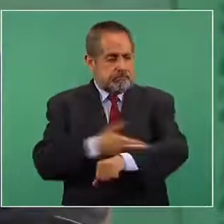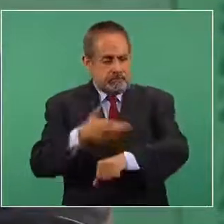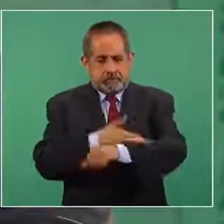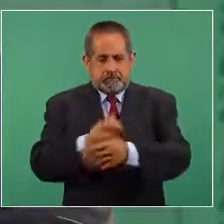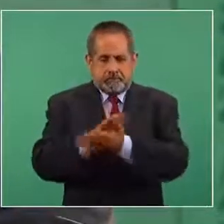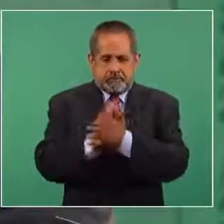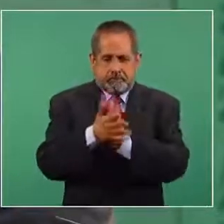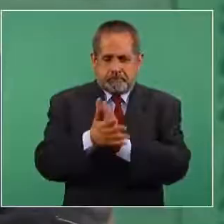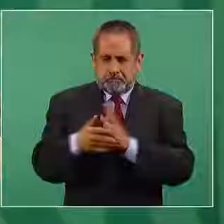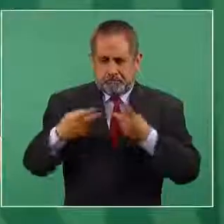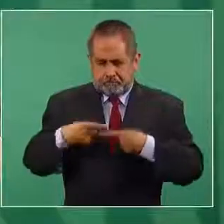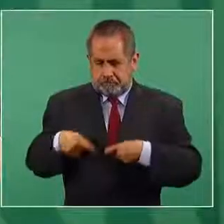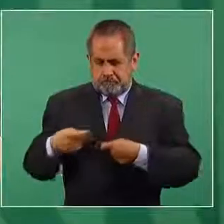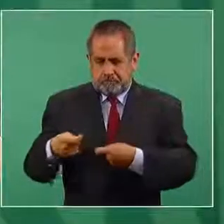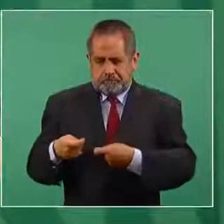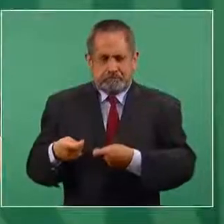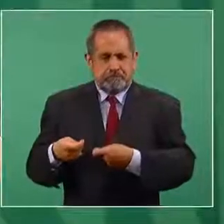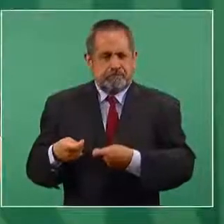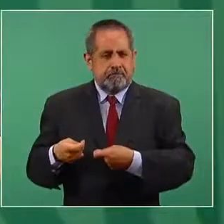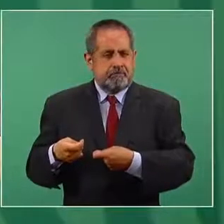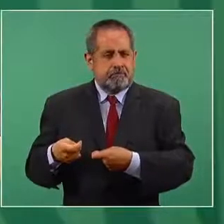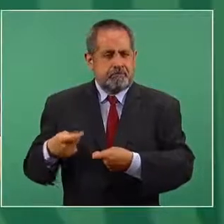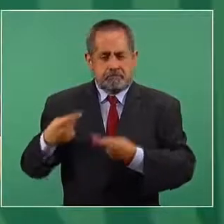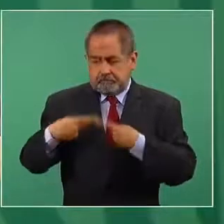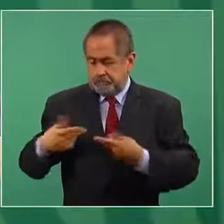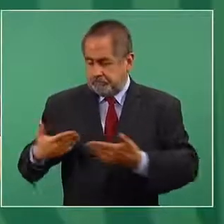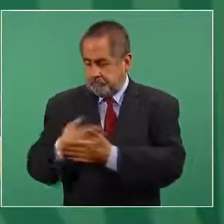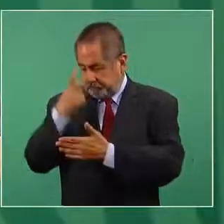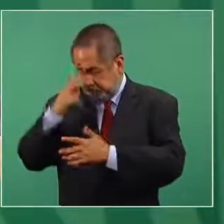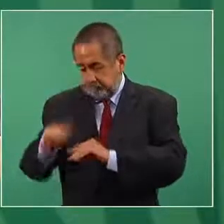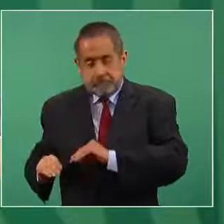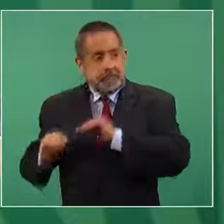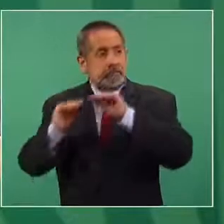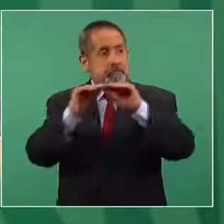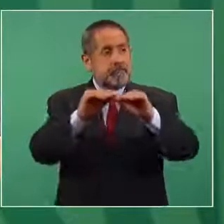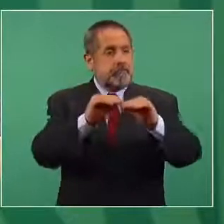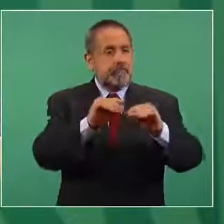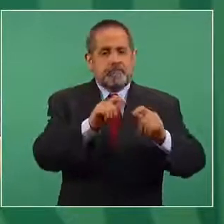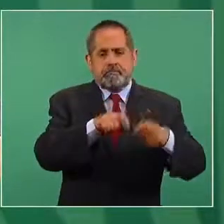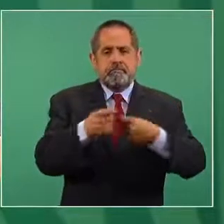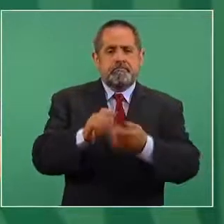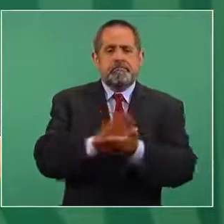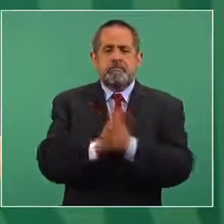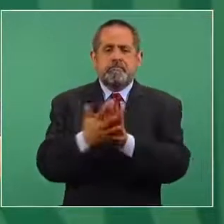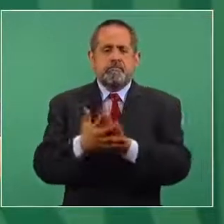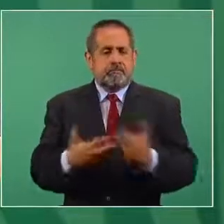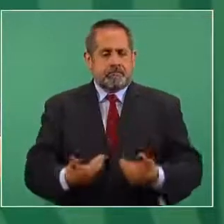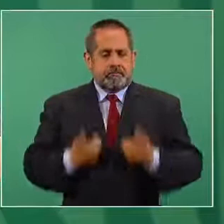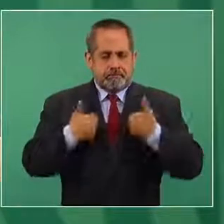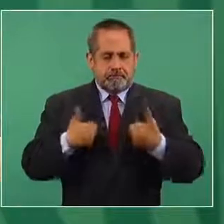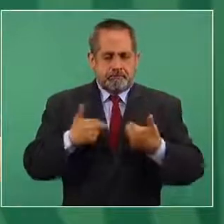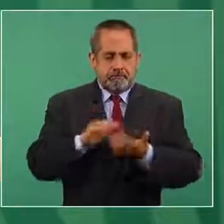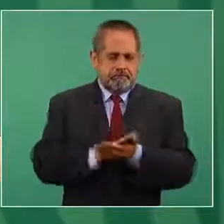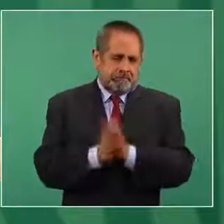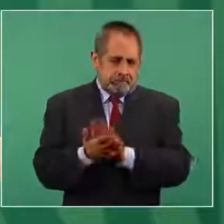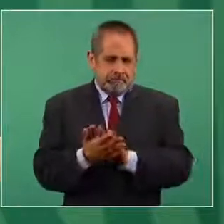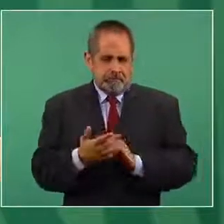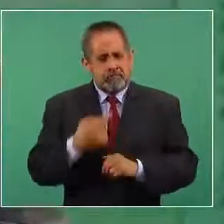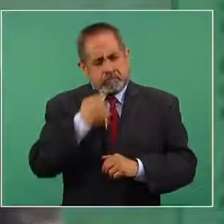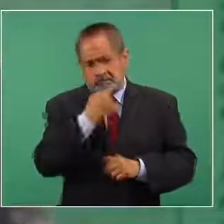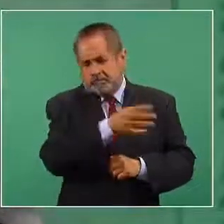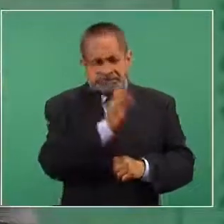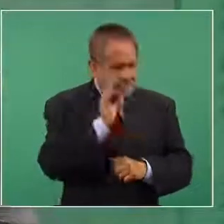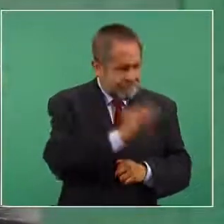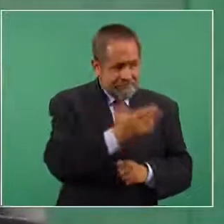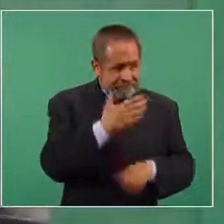regularizar a nuestros paisanos que viven, que trabajan en Estados Unidos, y le subrayé de que era un acierto de